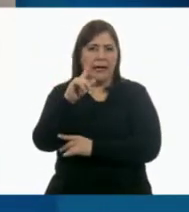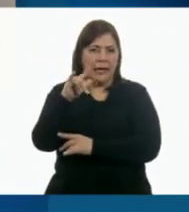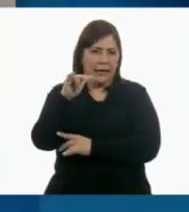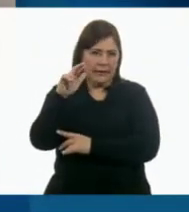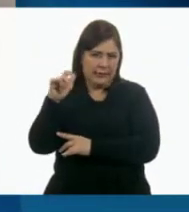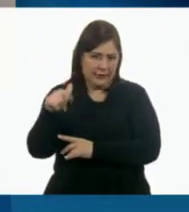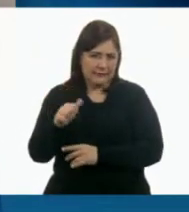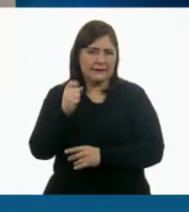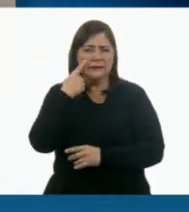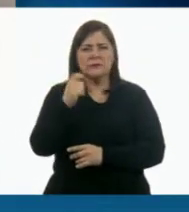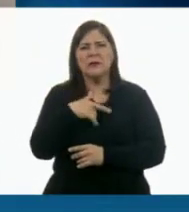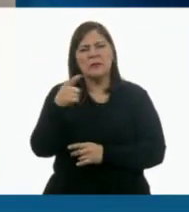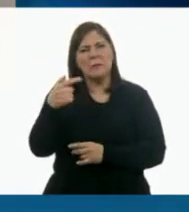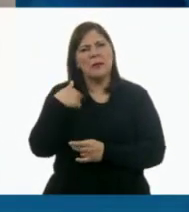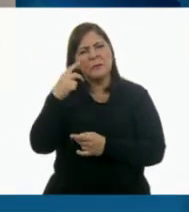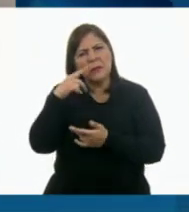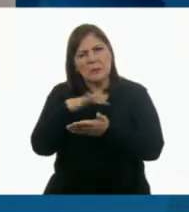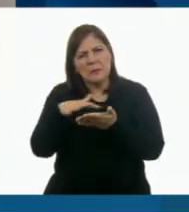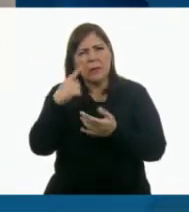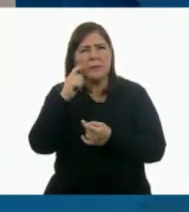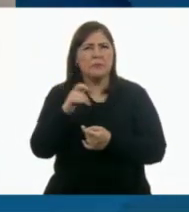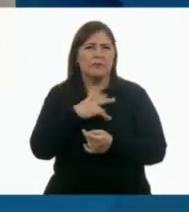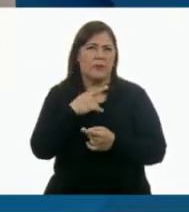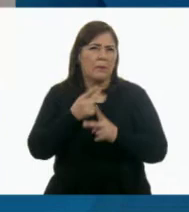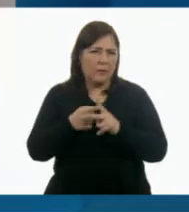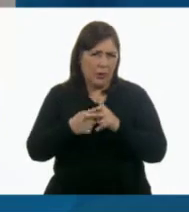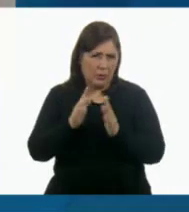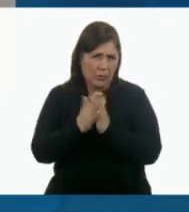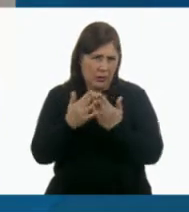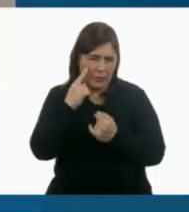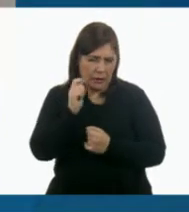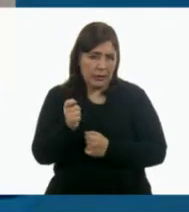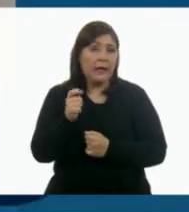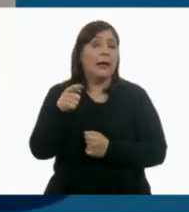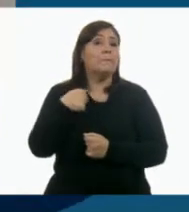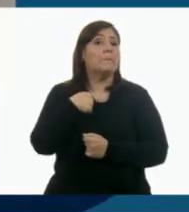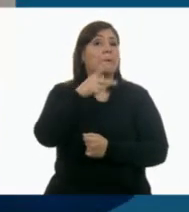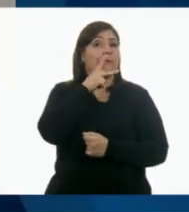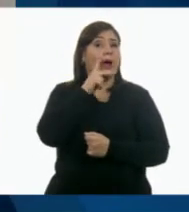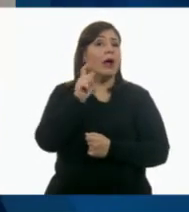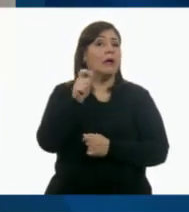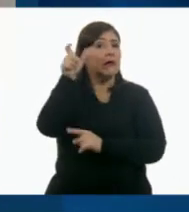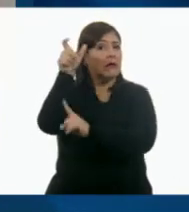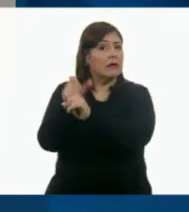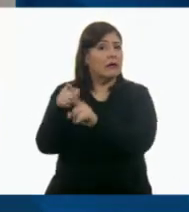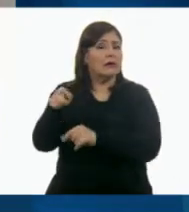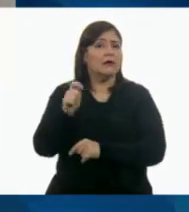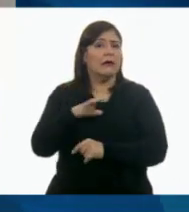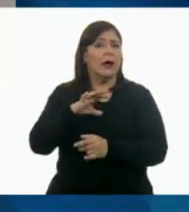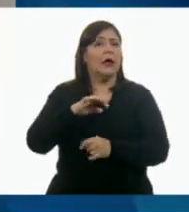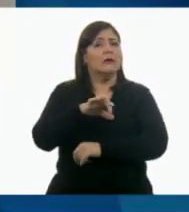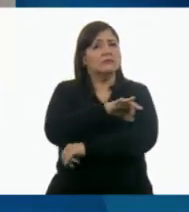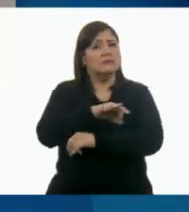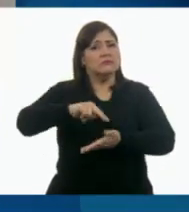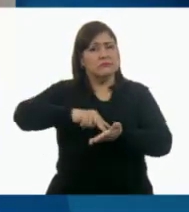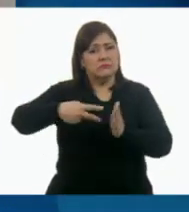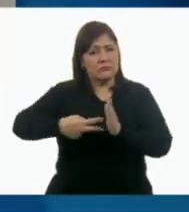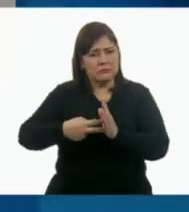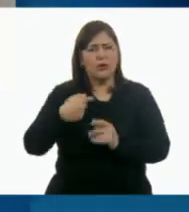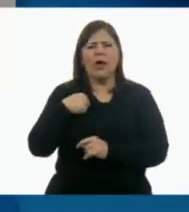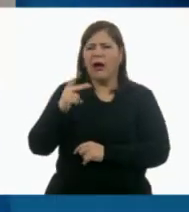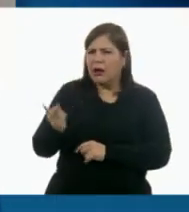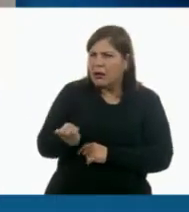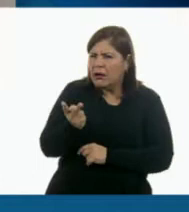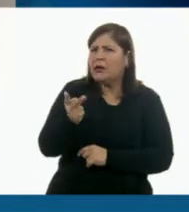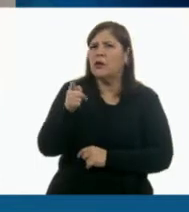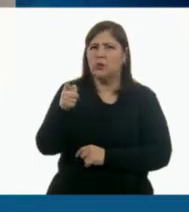libro Matemáticas ocultas en la arquitectura. Mi papá es arquitecto, así que se me ocurrió preguntarle si él utiliza este tipo